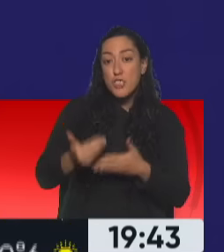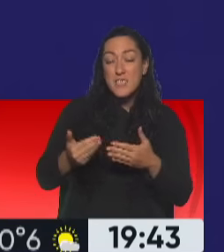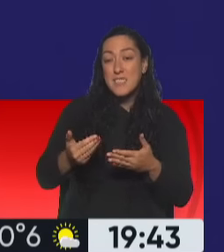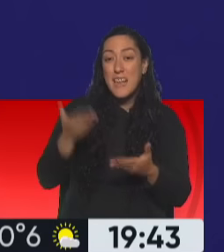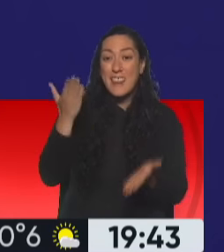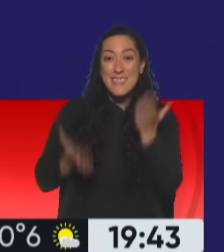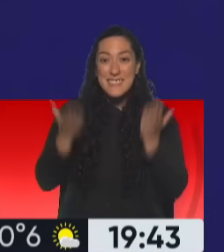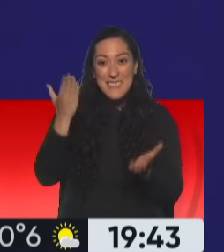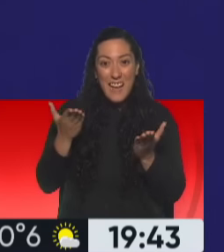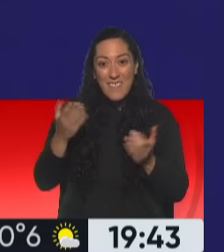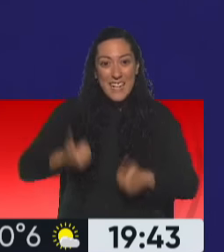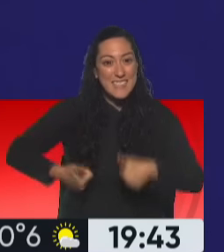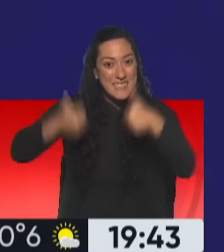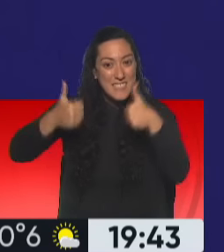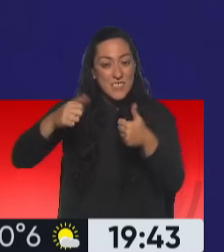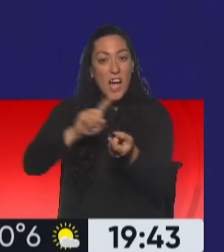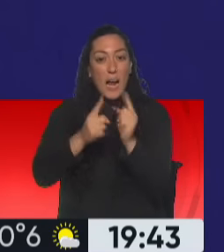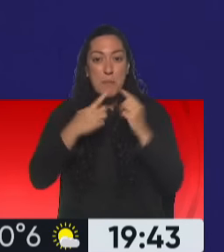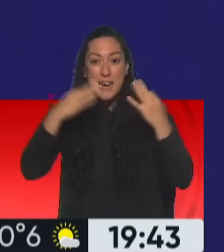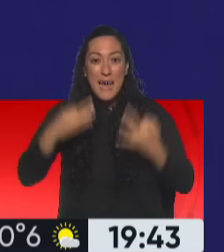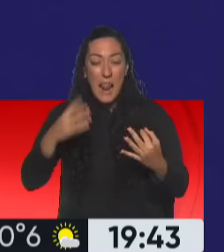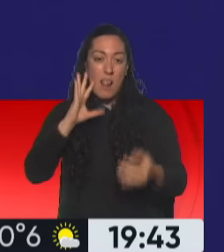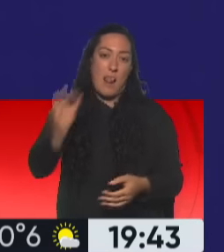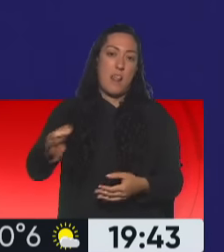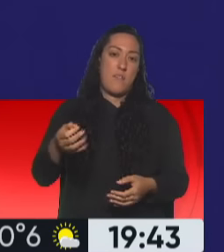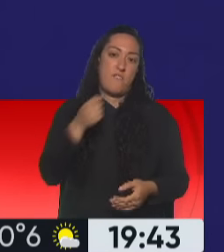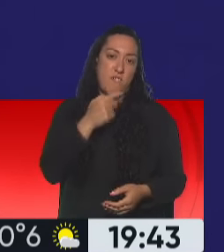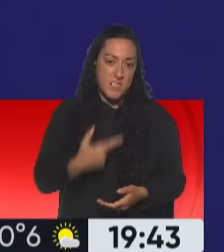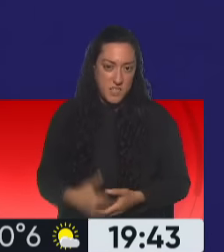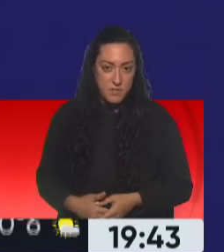La contraparte es que el tipo de cambio real se aprecia.